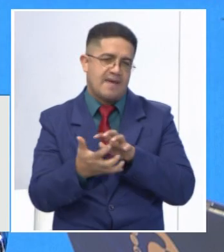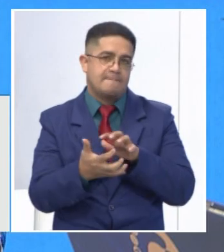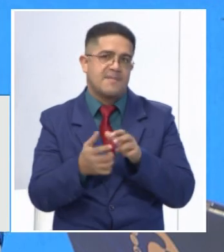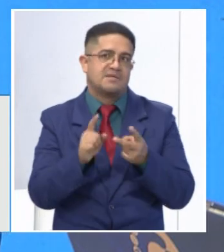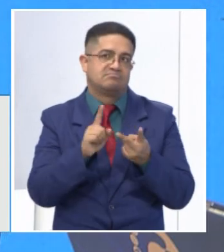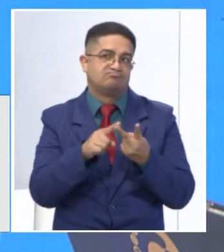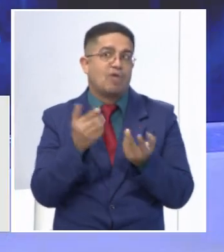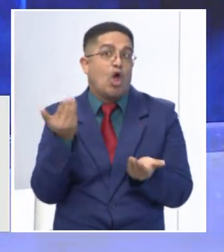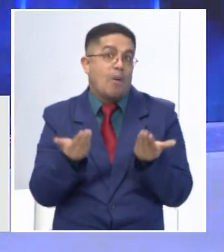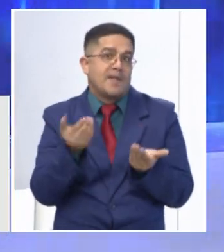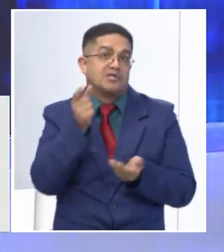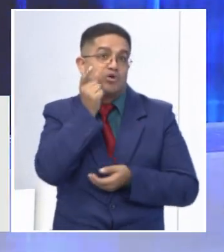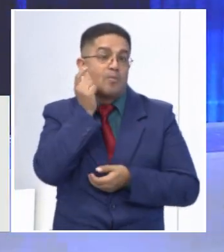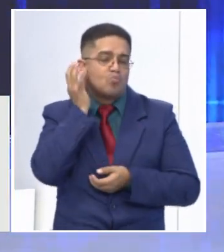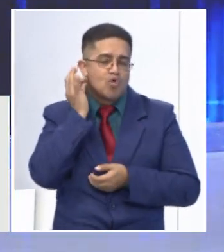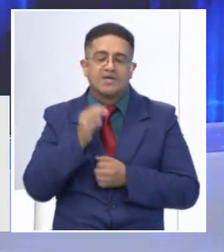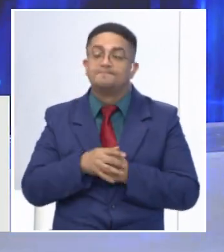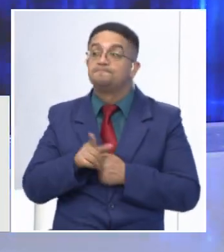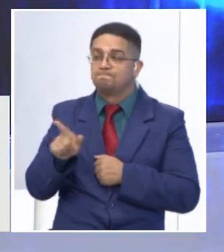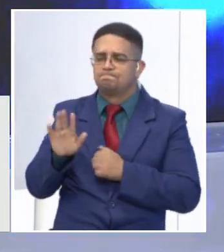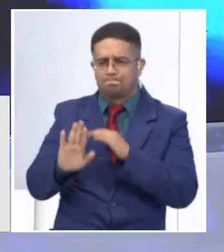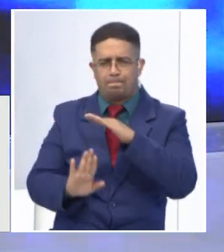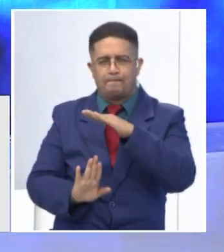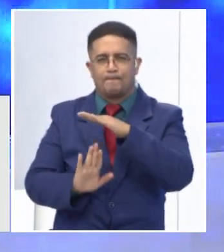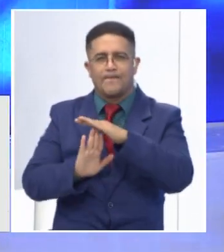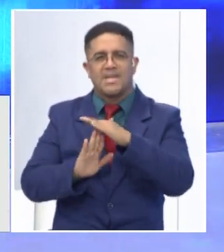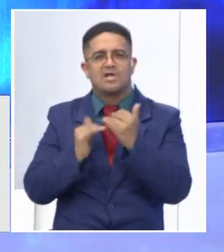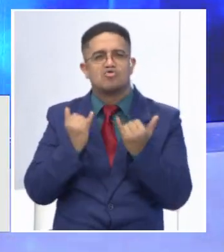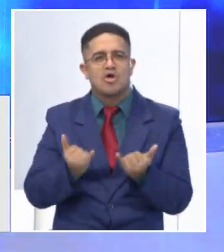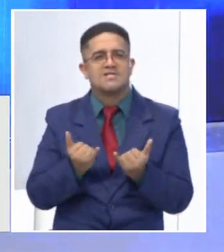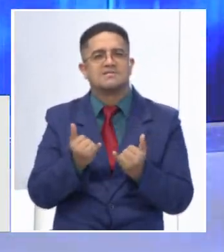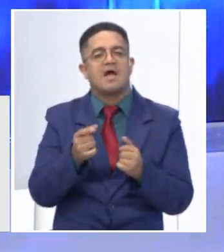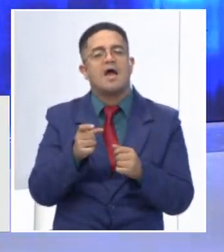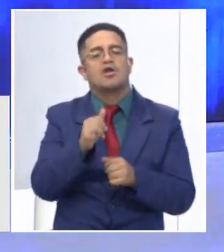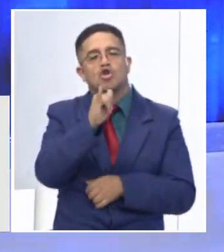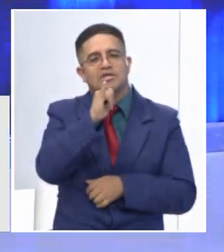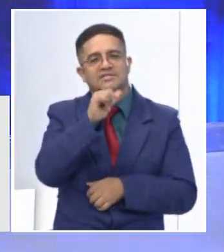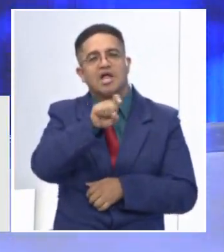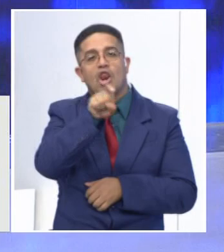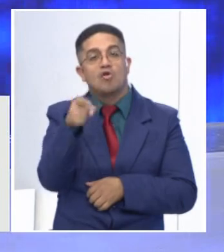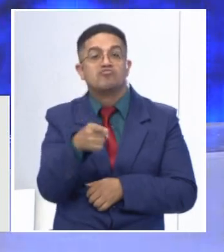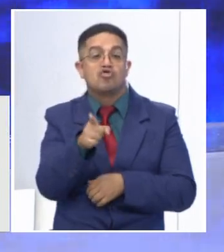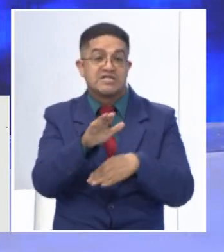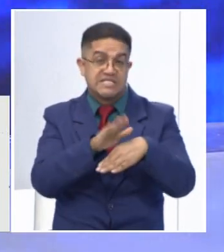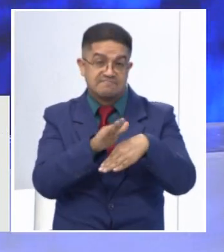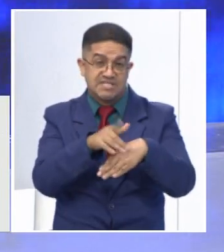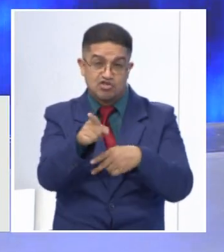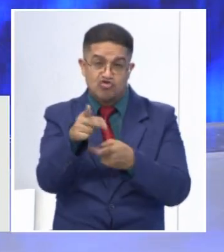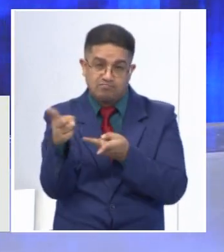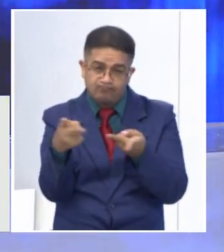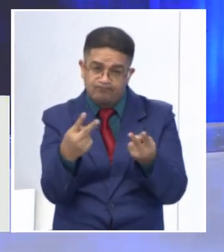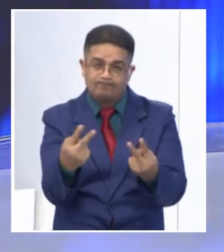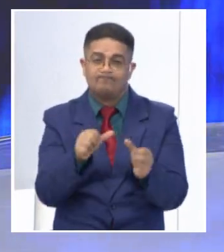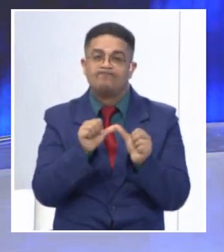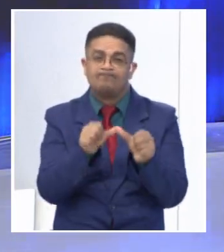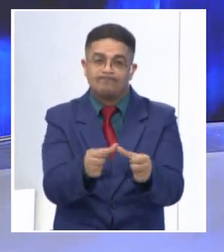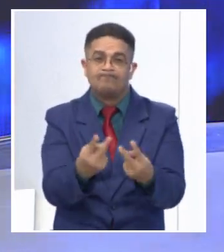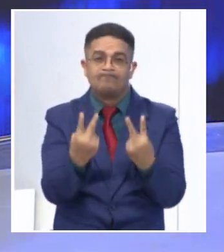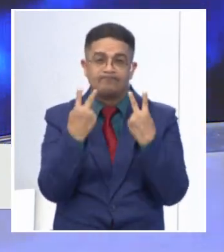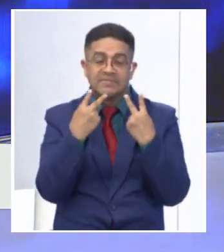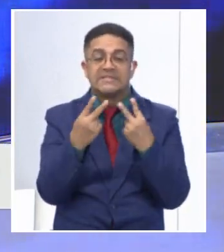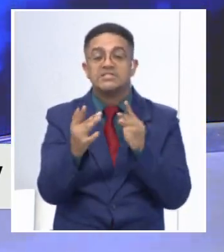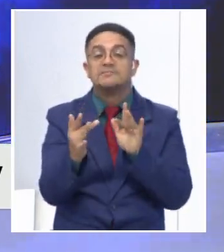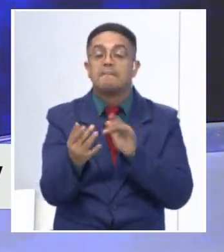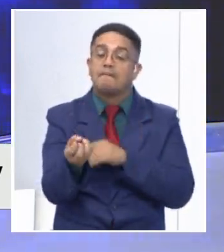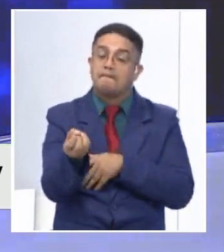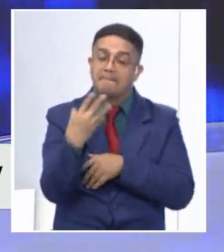las mujeres. Doctora, vamos a hacer una pausa acá en Noticias Globovisión Salud. La invitación es a que ustedes continúen en sintonía de Globovisión y que